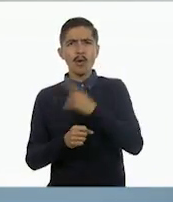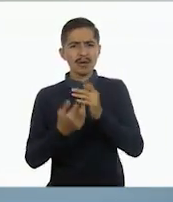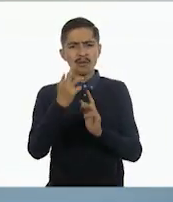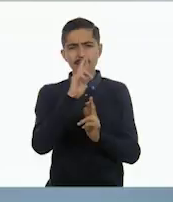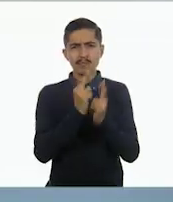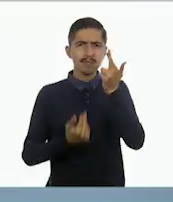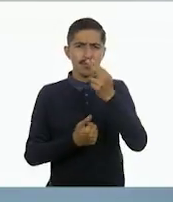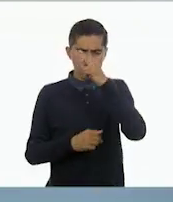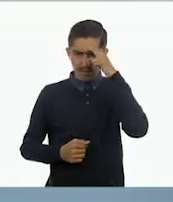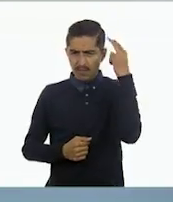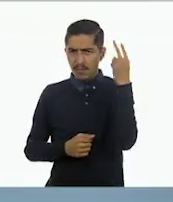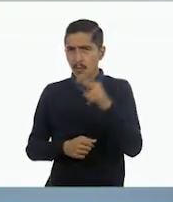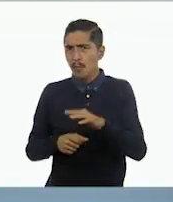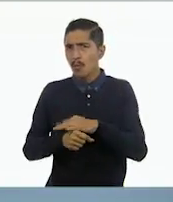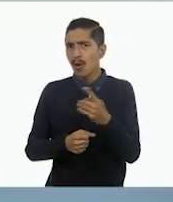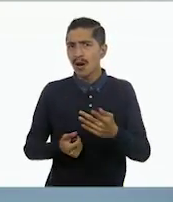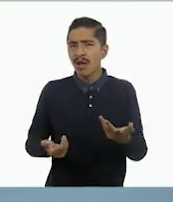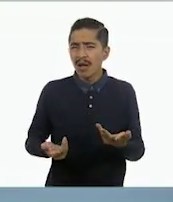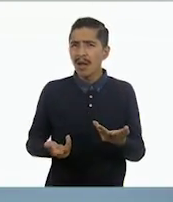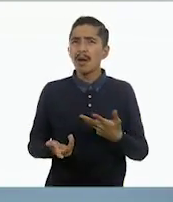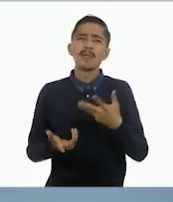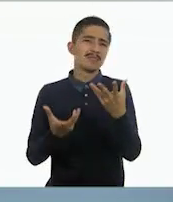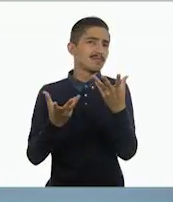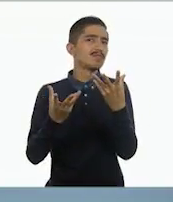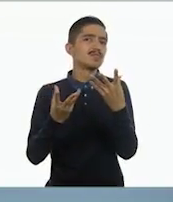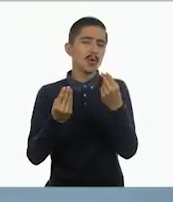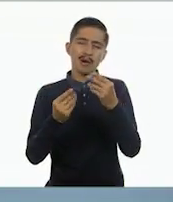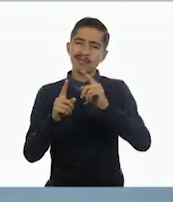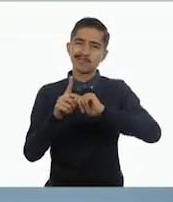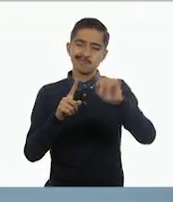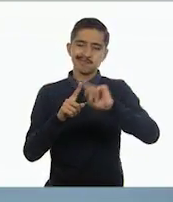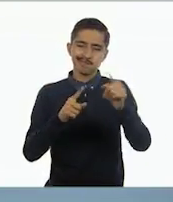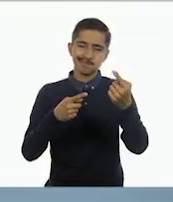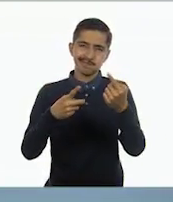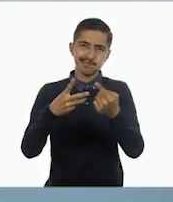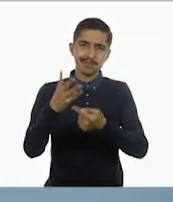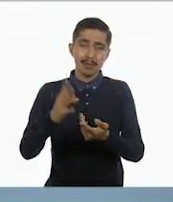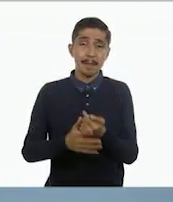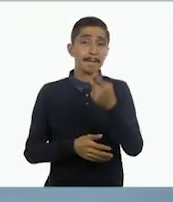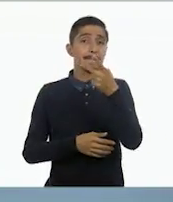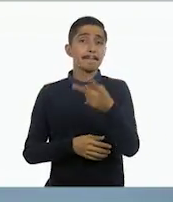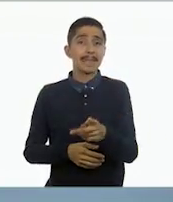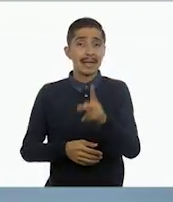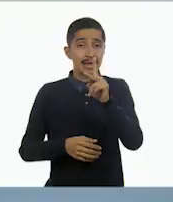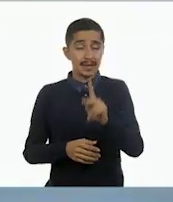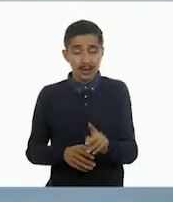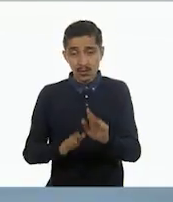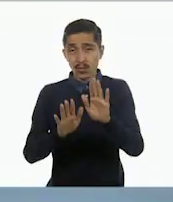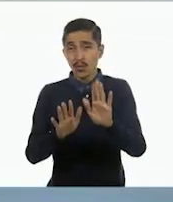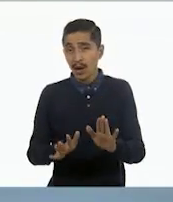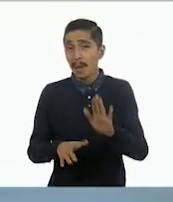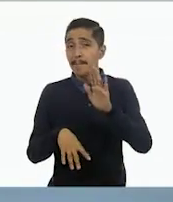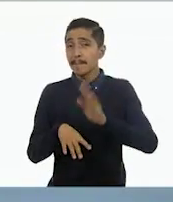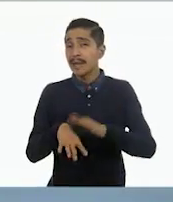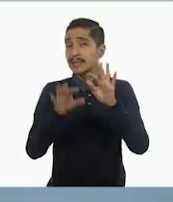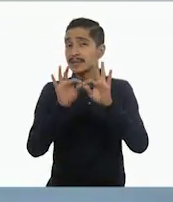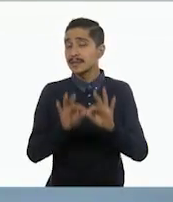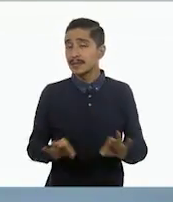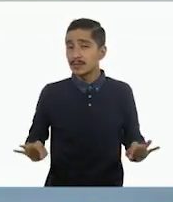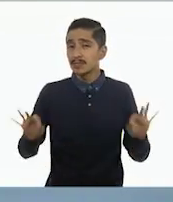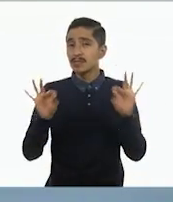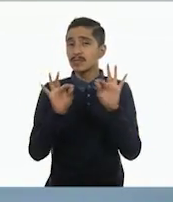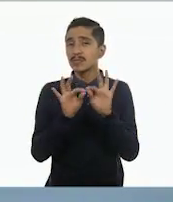Revolución Mexicana son muchas y muy variadas. Pero, sin duda, entre las más